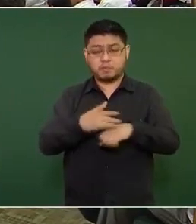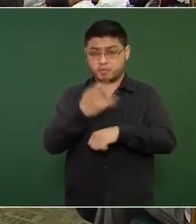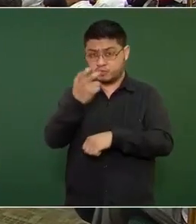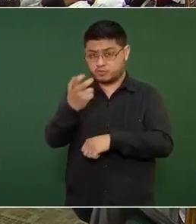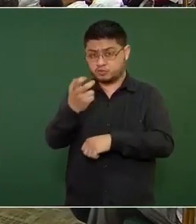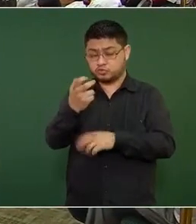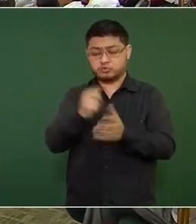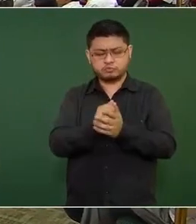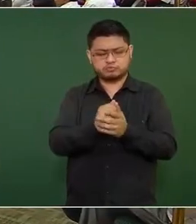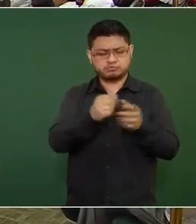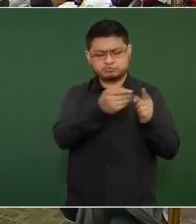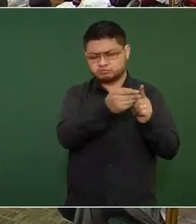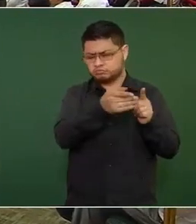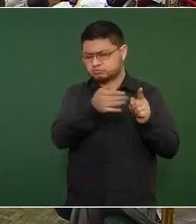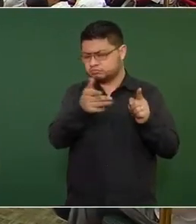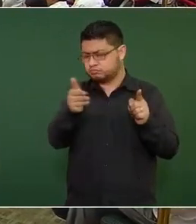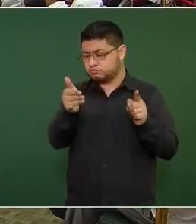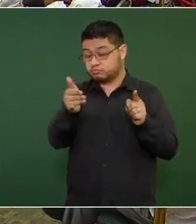y otras